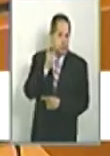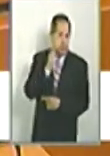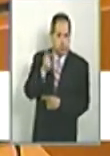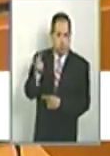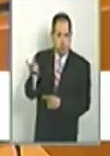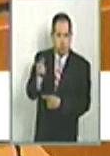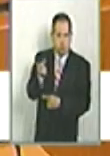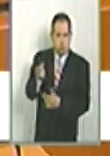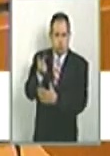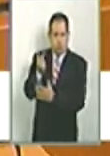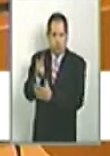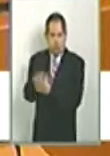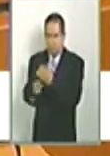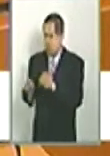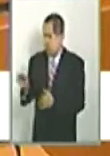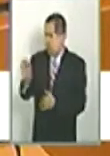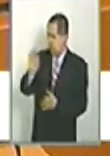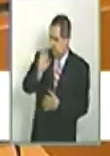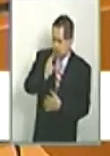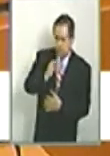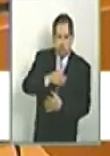la Cámara de Diputados,